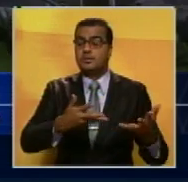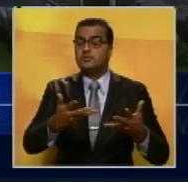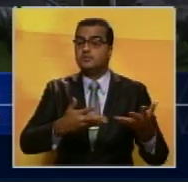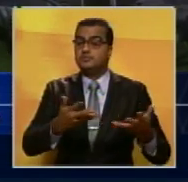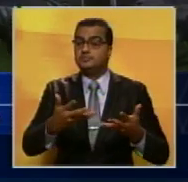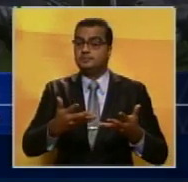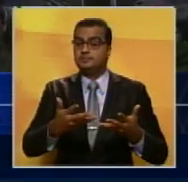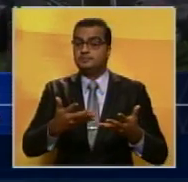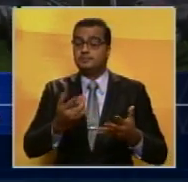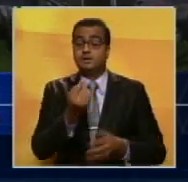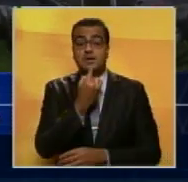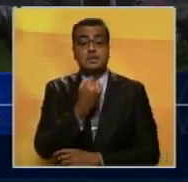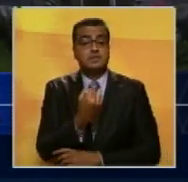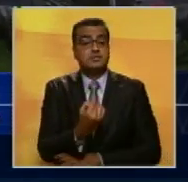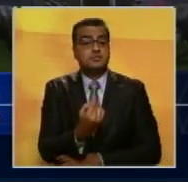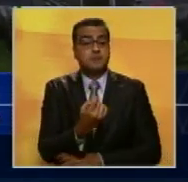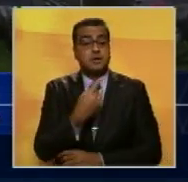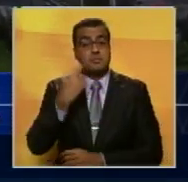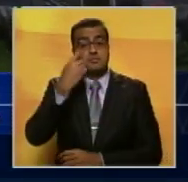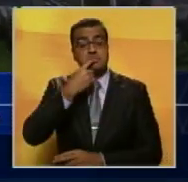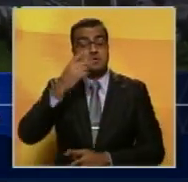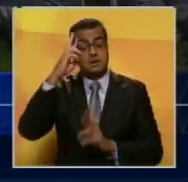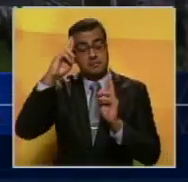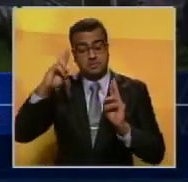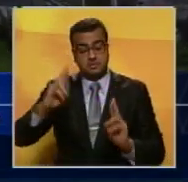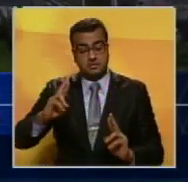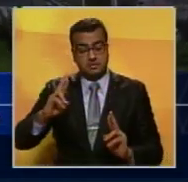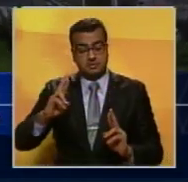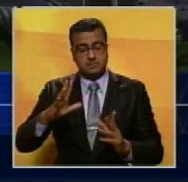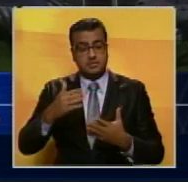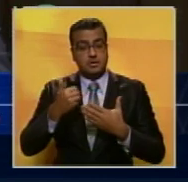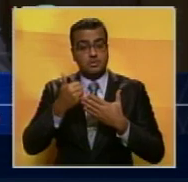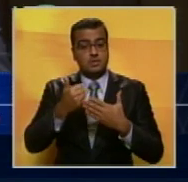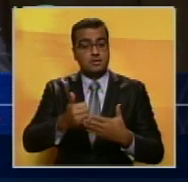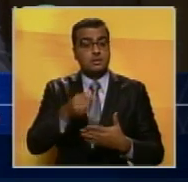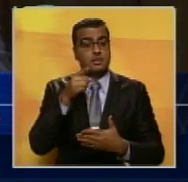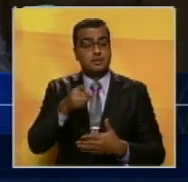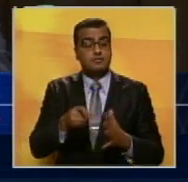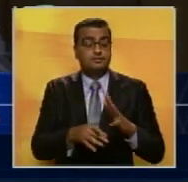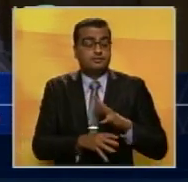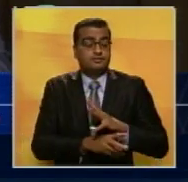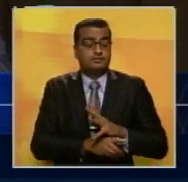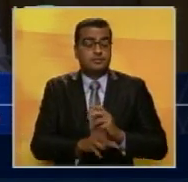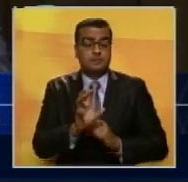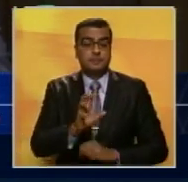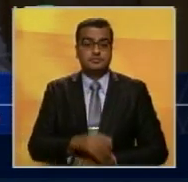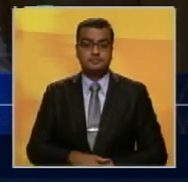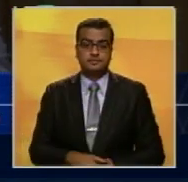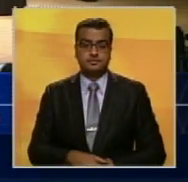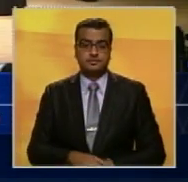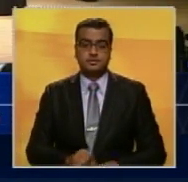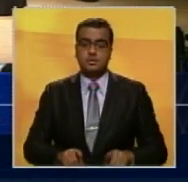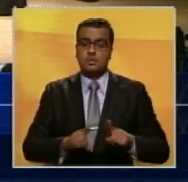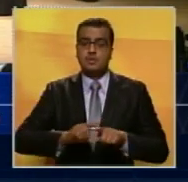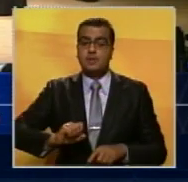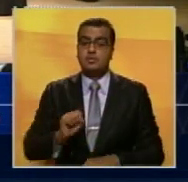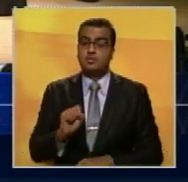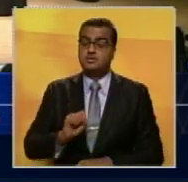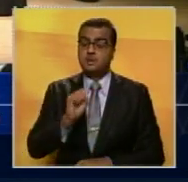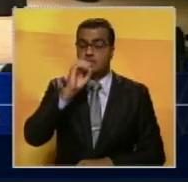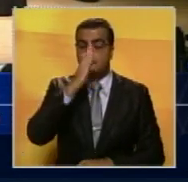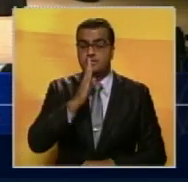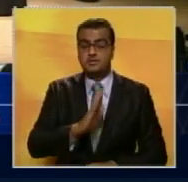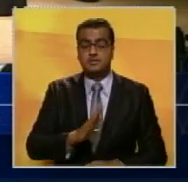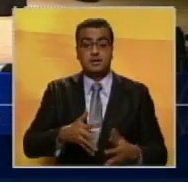mediante el cual revelarán a los presuntos responsables y coautores de los sobornos en el país. De acuerdo a la policía de Brasil,